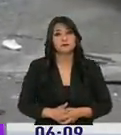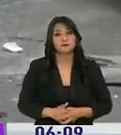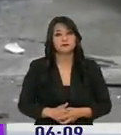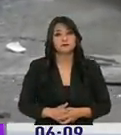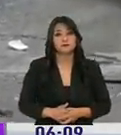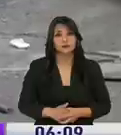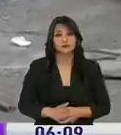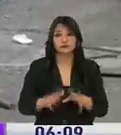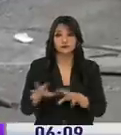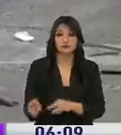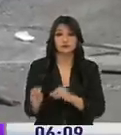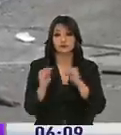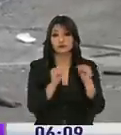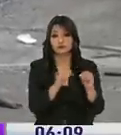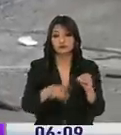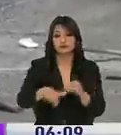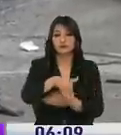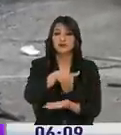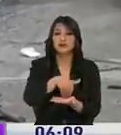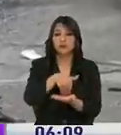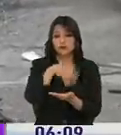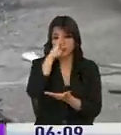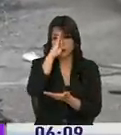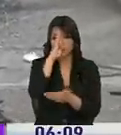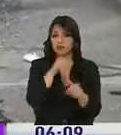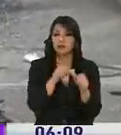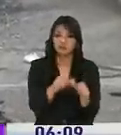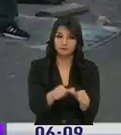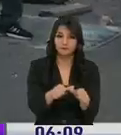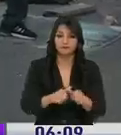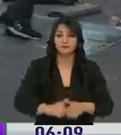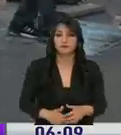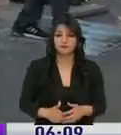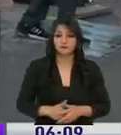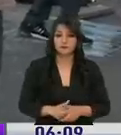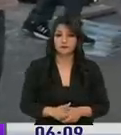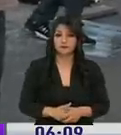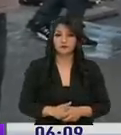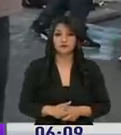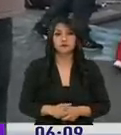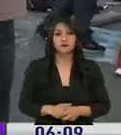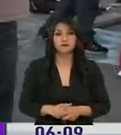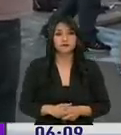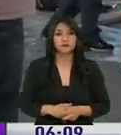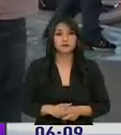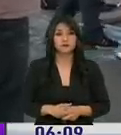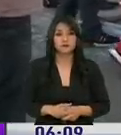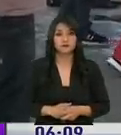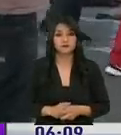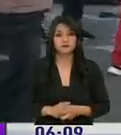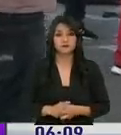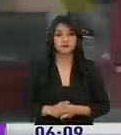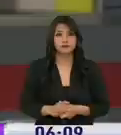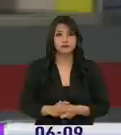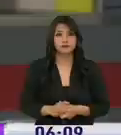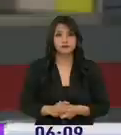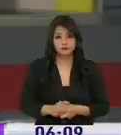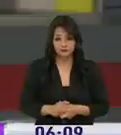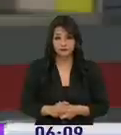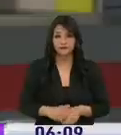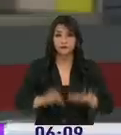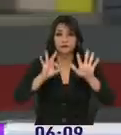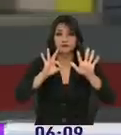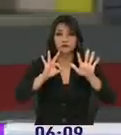fue trasladado hasta los patios de la policía. En Chimborazo, informó Darwin Altamirano.